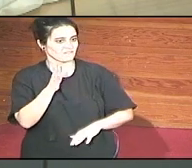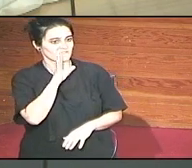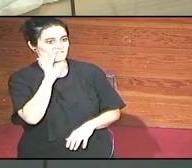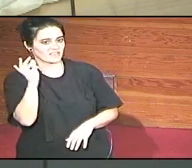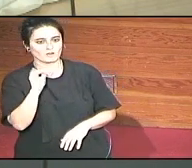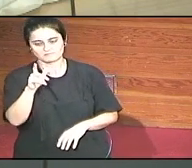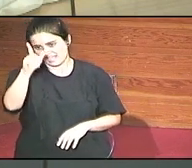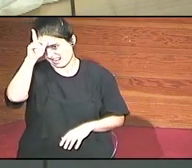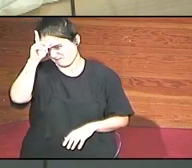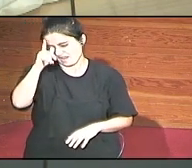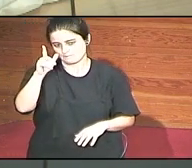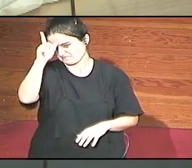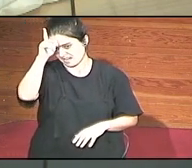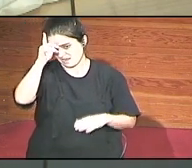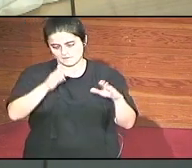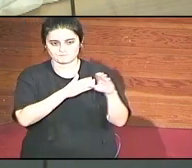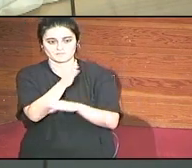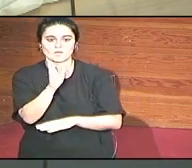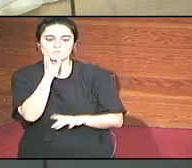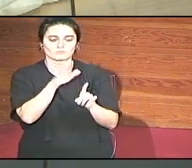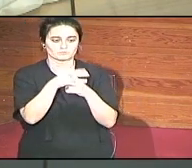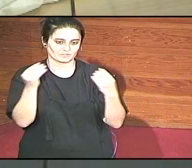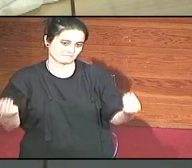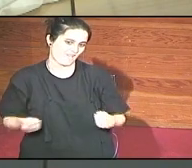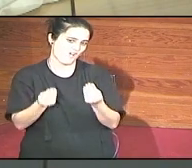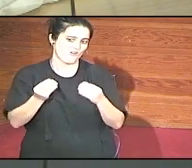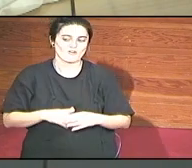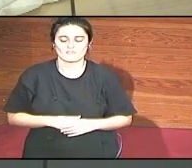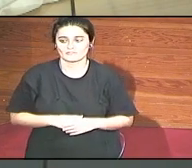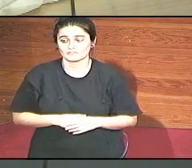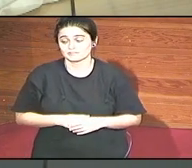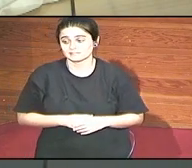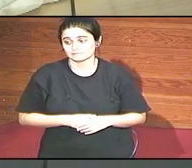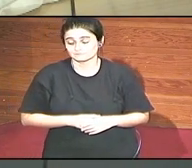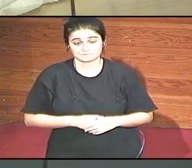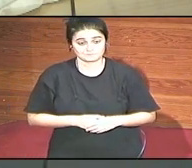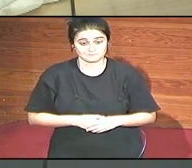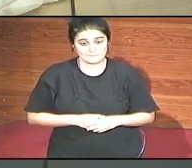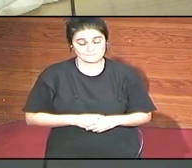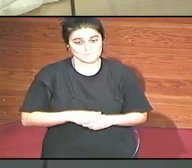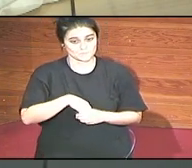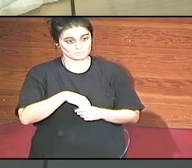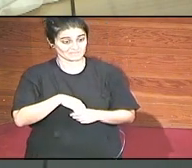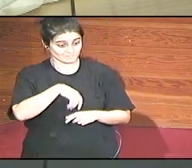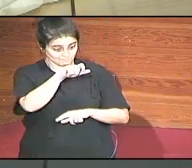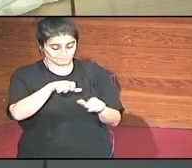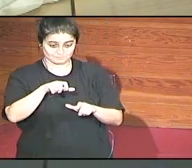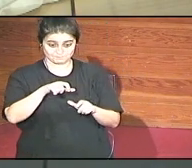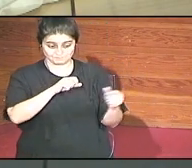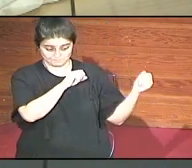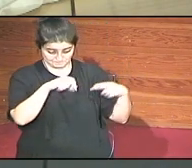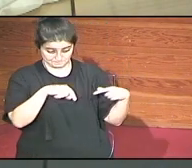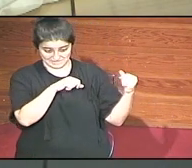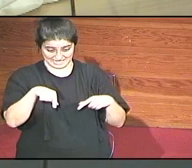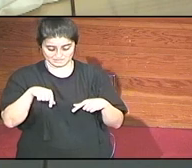alemania porque ahí las cosas están mucho mejor hay que entender también que los que vienen muchas veces es gente de clase media o